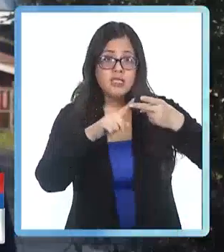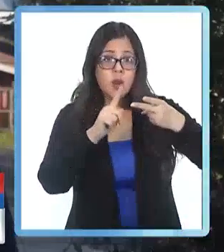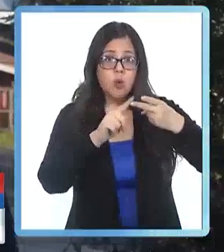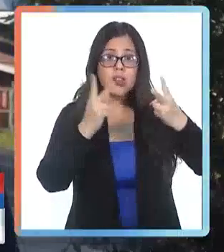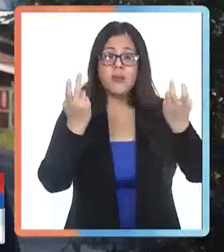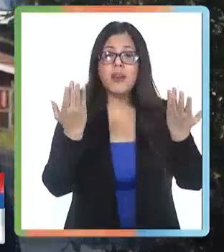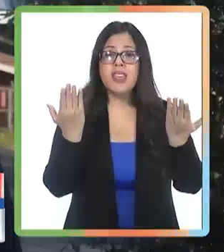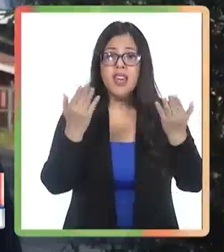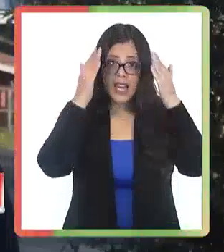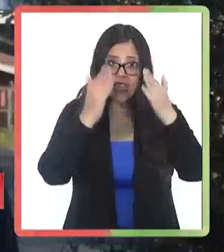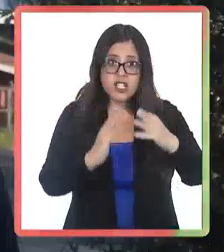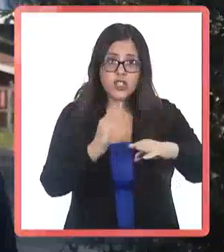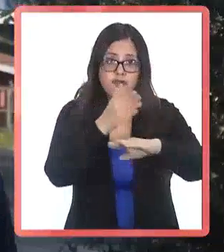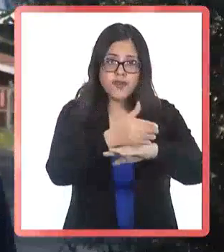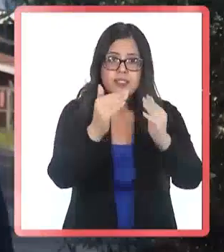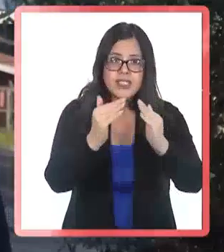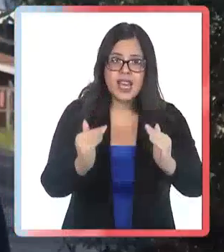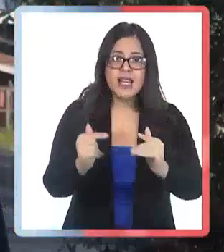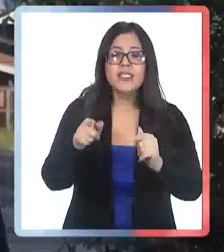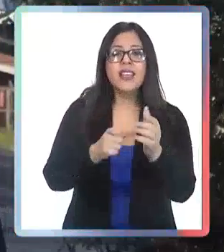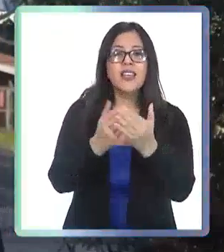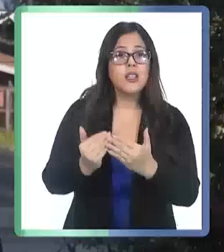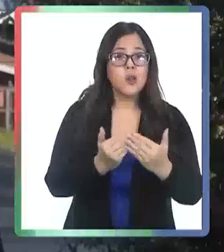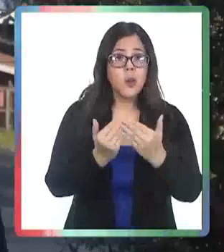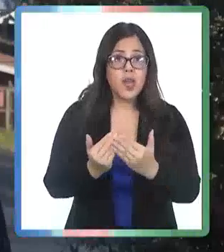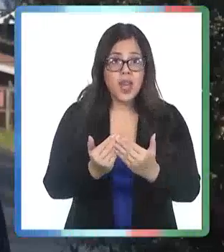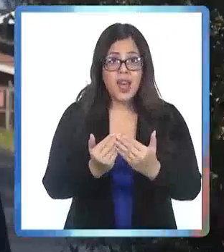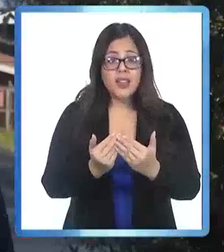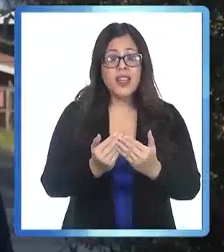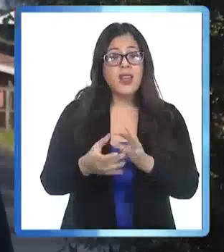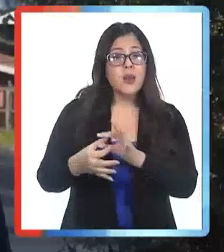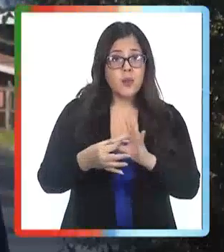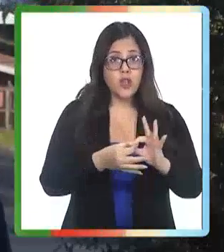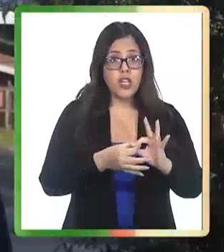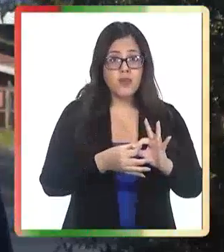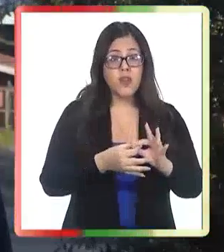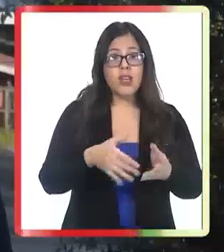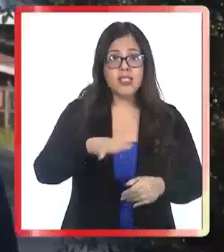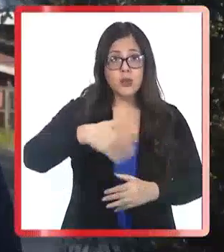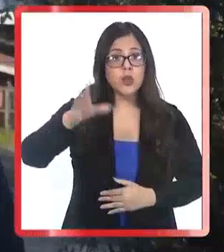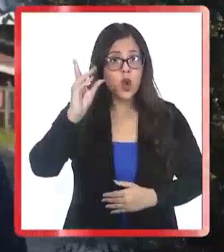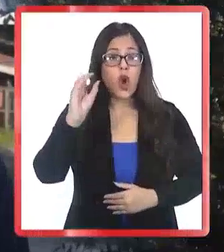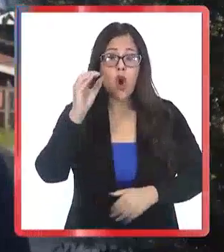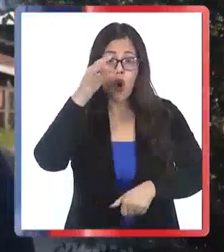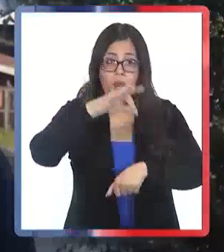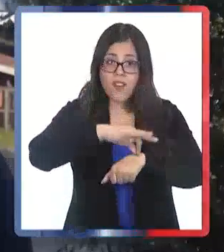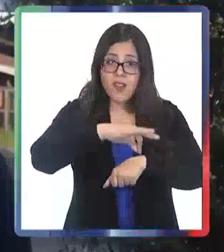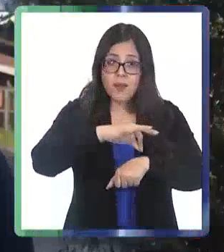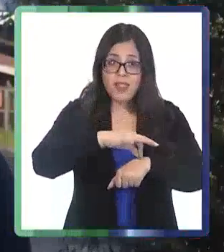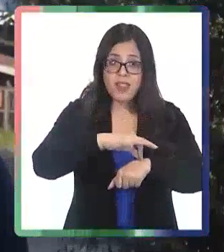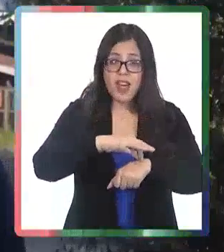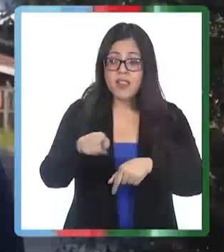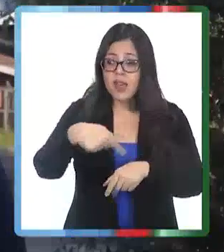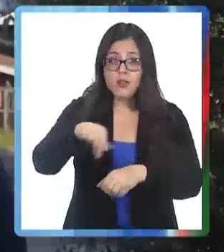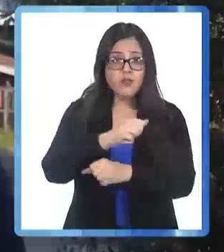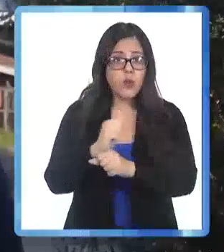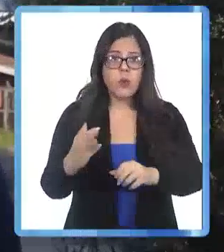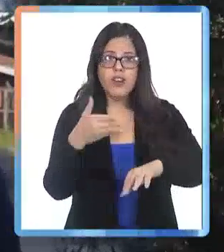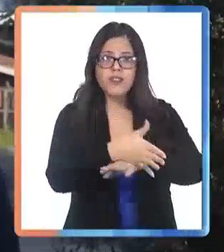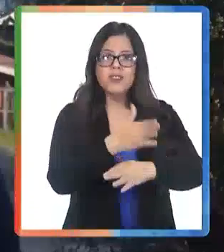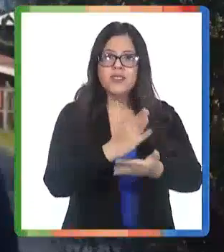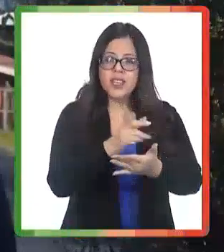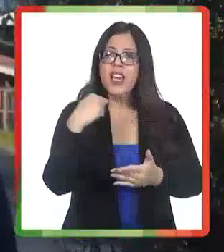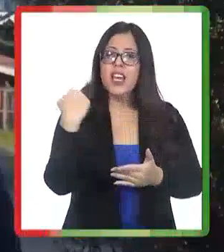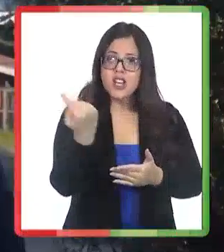de atención domiciliaria, son estudiantes que, como les decía, debido a su situación de discapacidad o enfermedad, no pueden asistir a